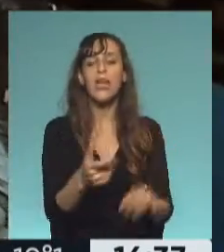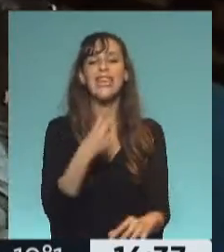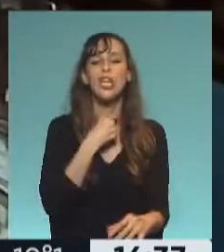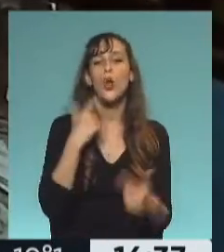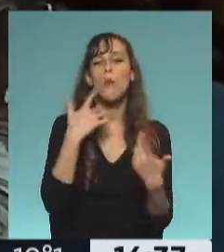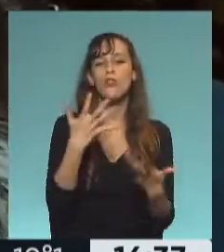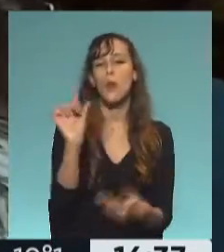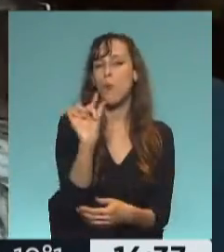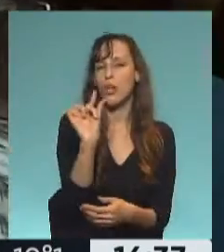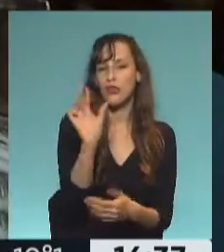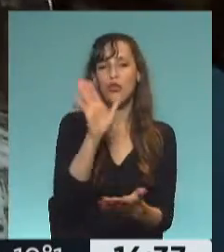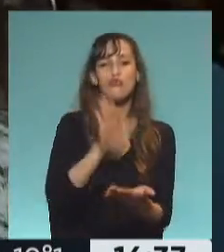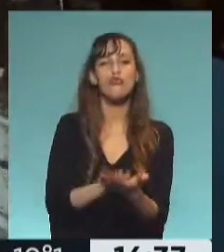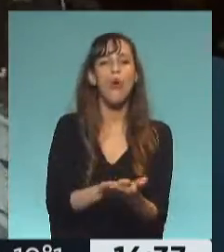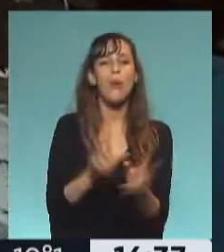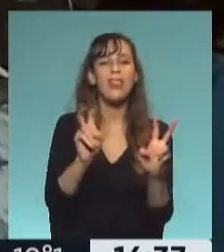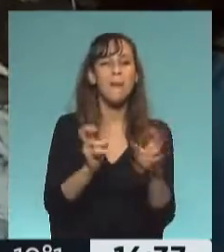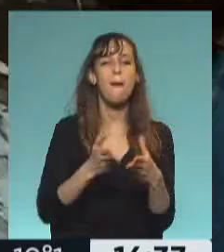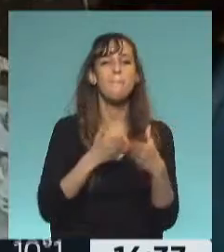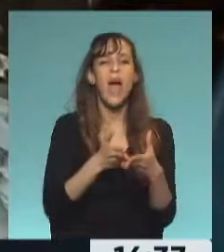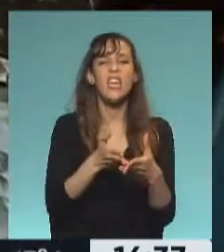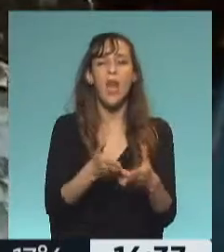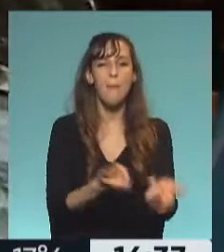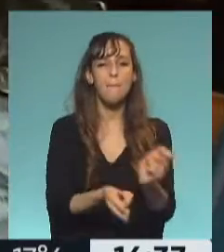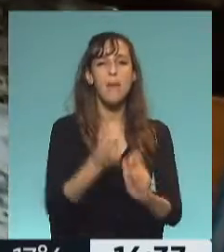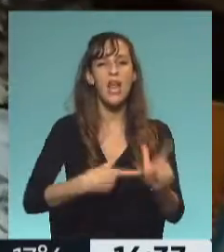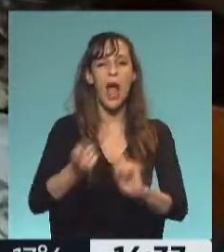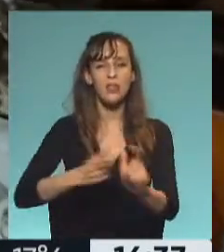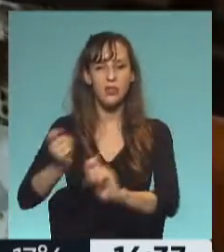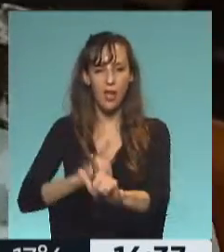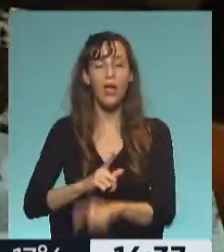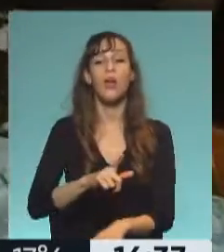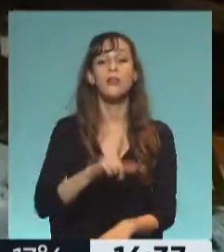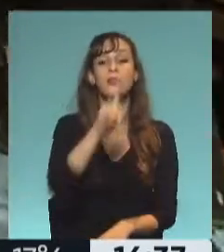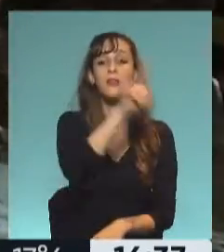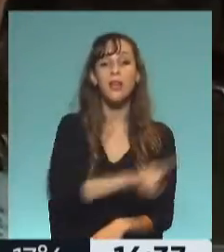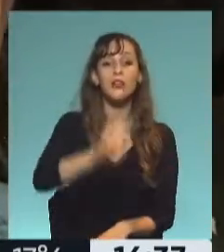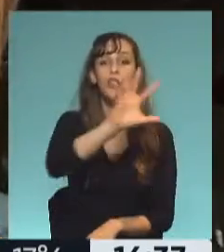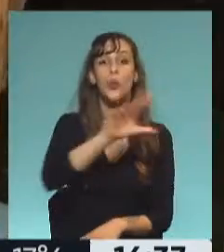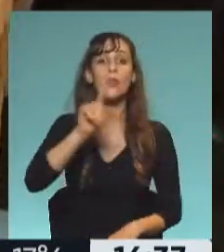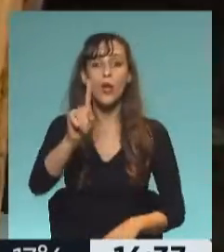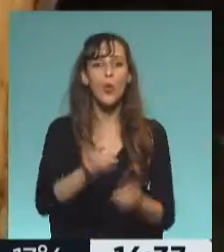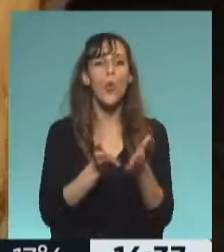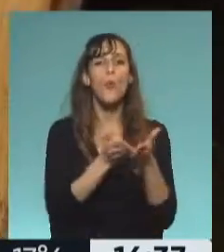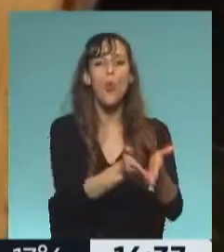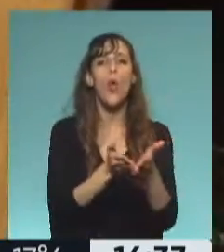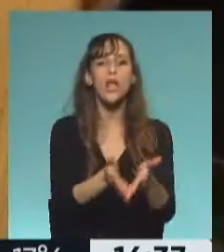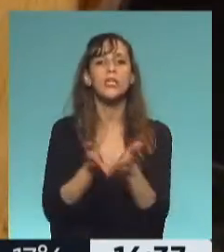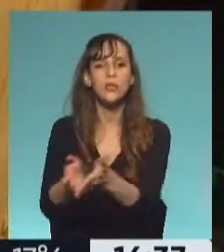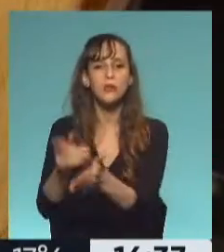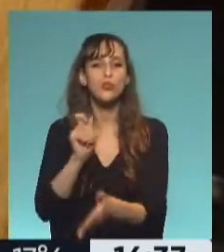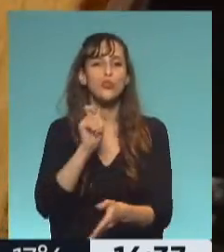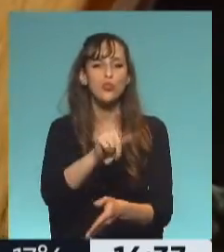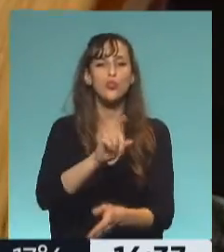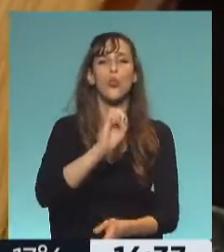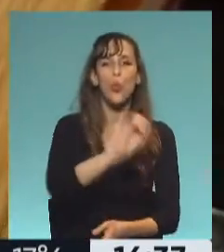que es el gráfico de la Marina Mercante, donde están detallados 151 buques con sus nombres, con